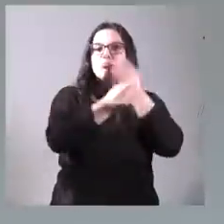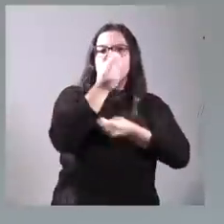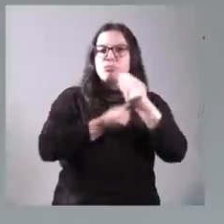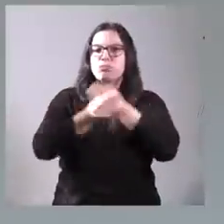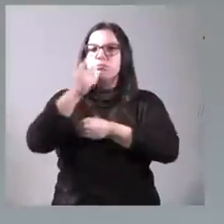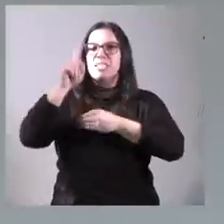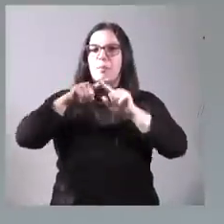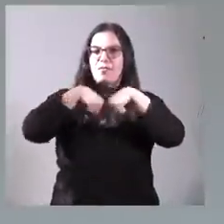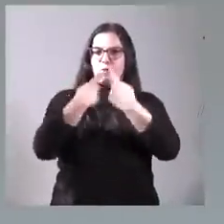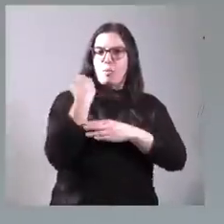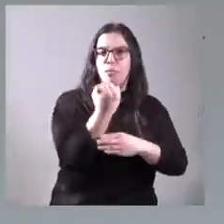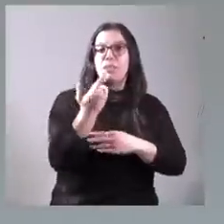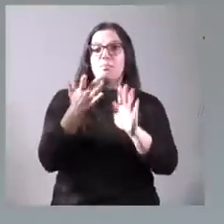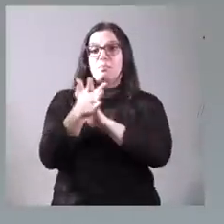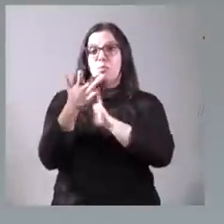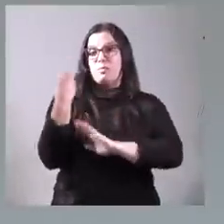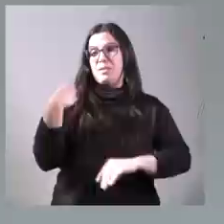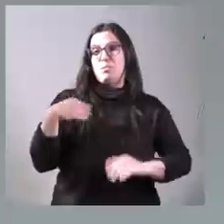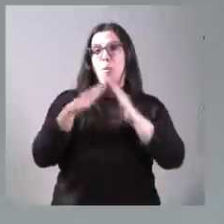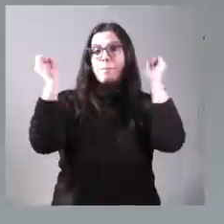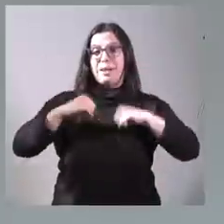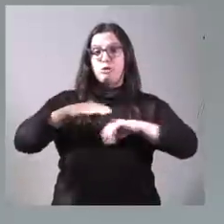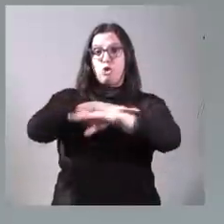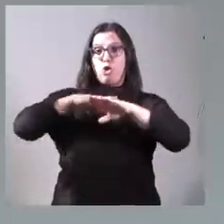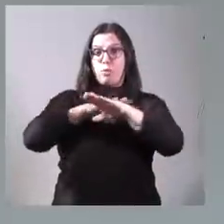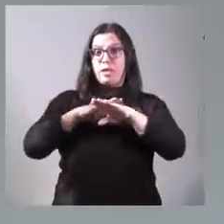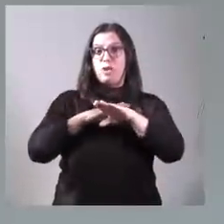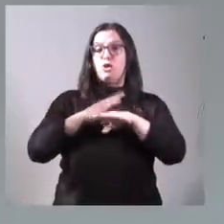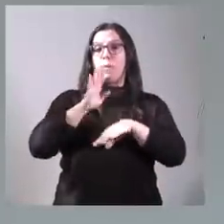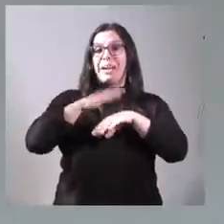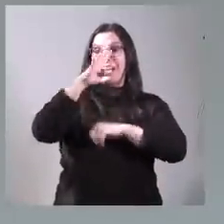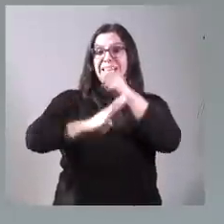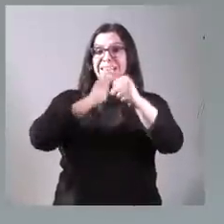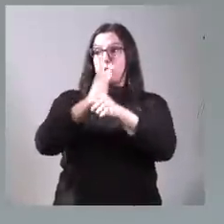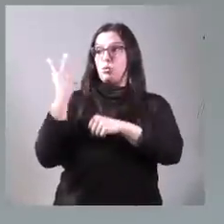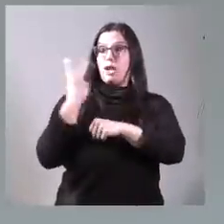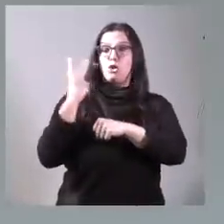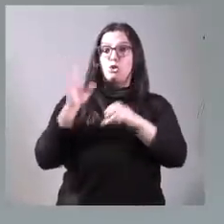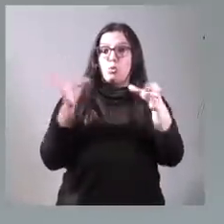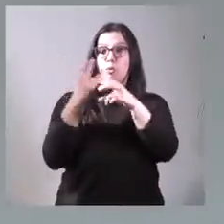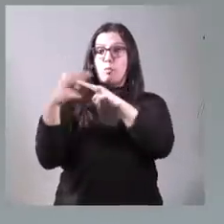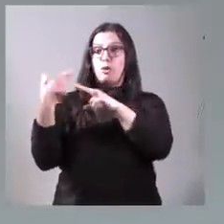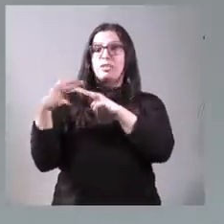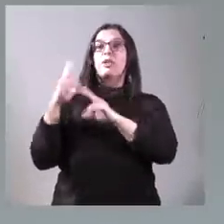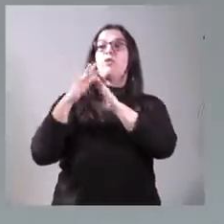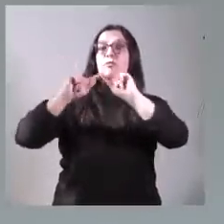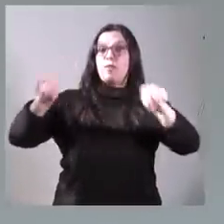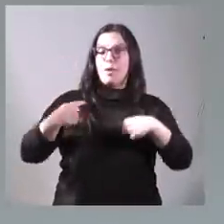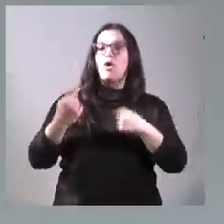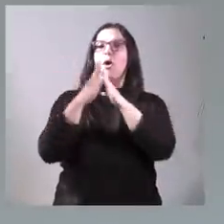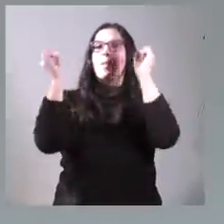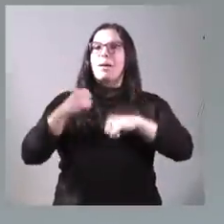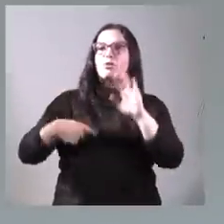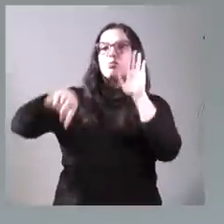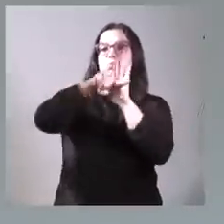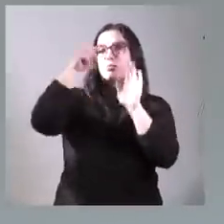a dar el cumplimiento al pacto de gobierno que firmamos en esta legislatura y que es un pacto que entre sus objetivos principales incluía